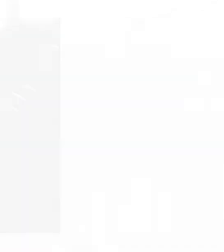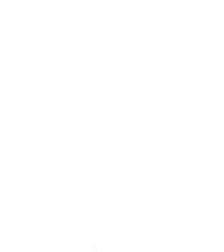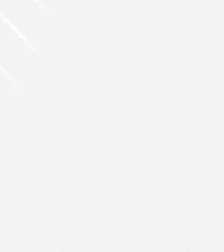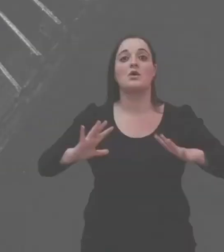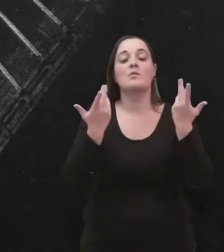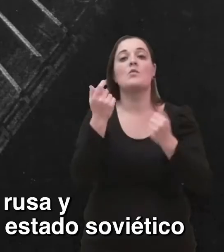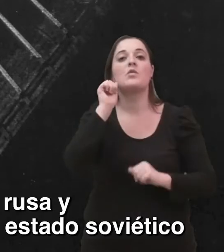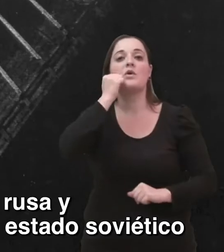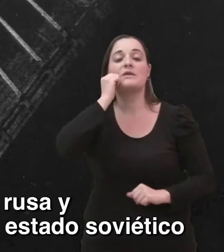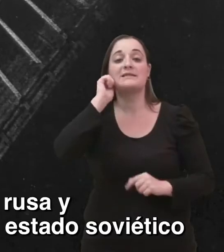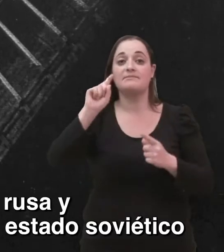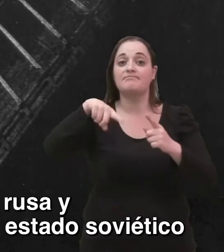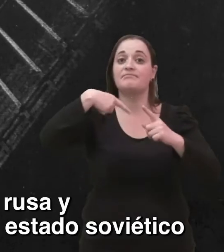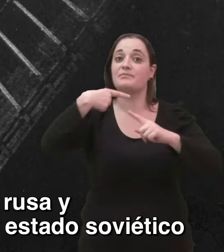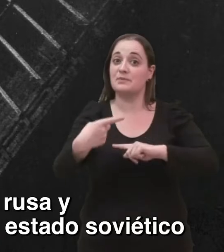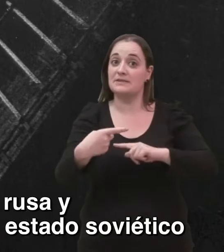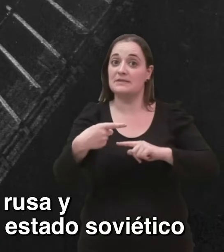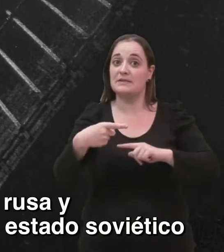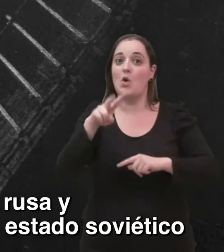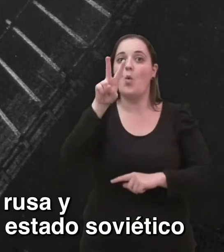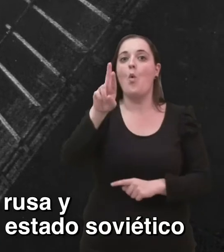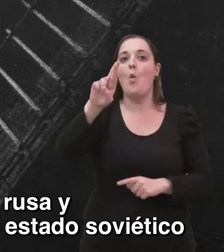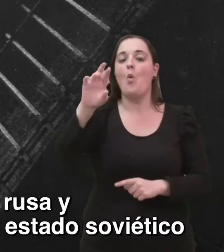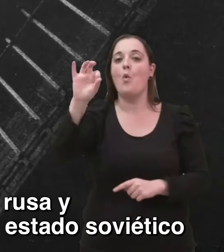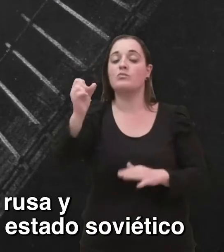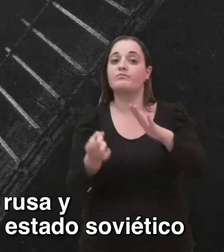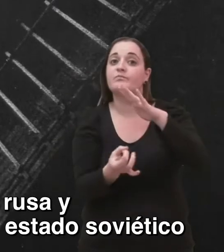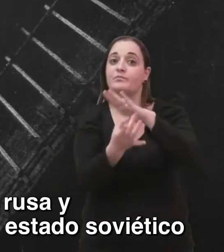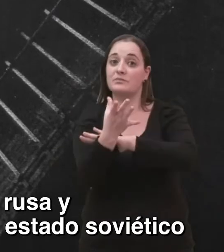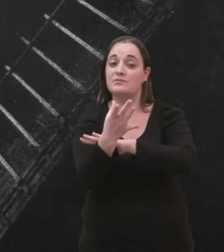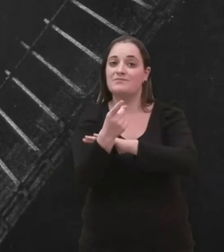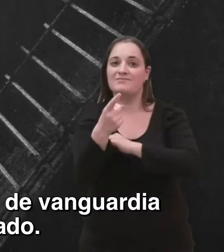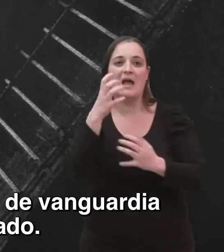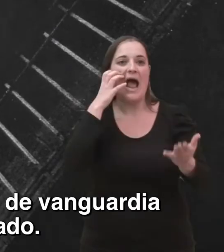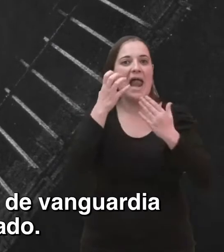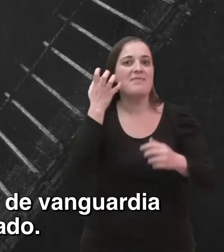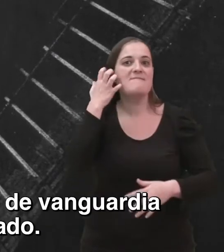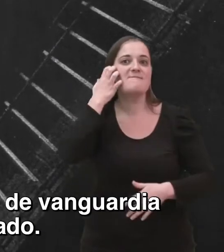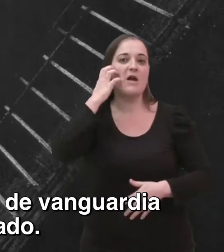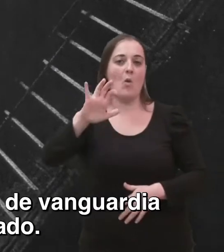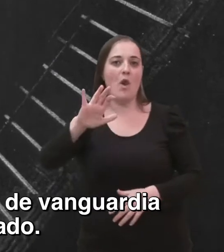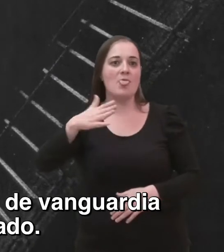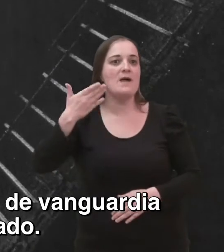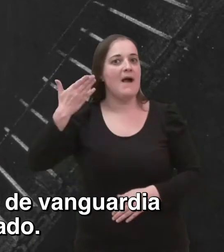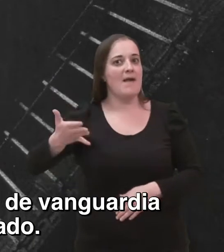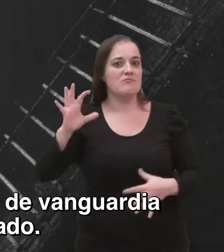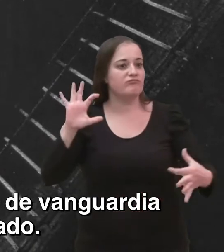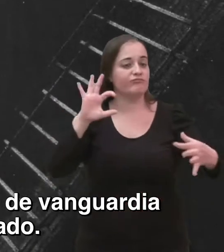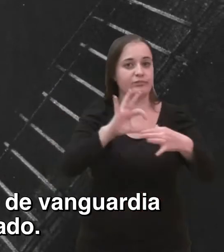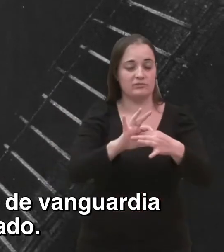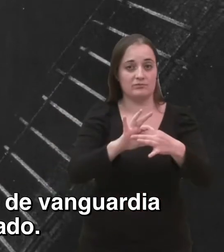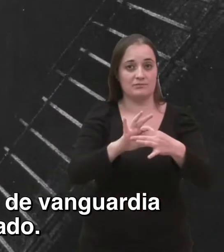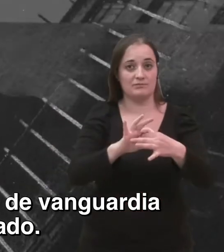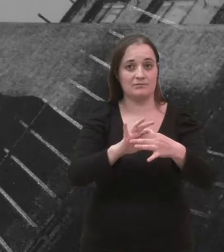La Revolución Rusa y la posterior creación del Estado Soviético encontraron en el arte de vanguardia un